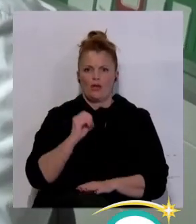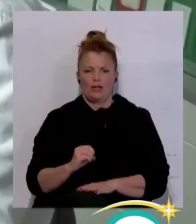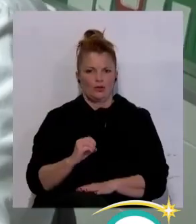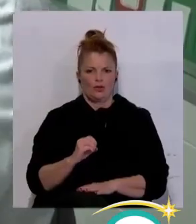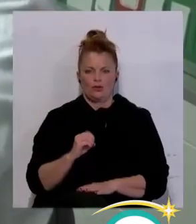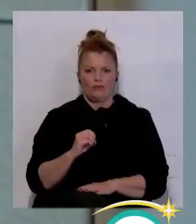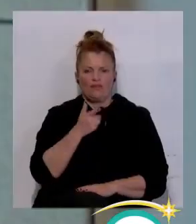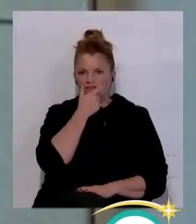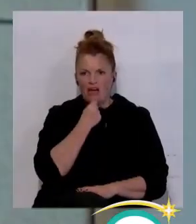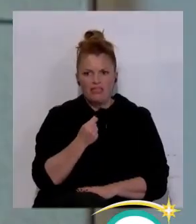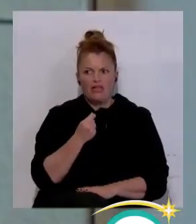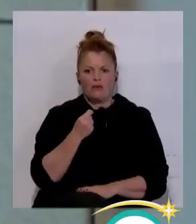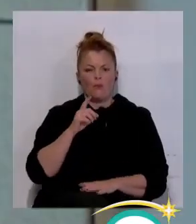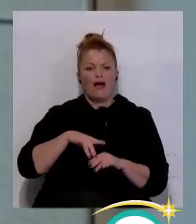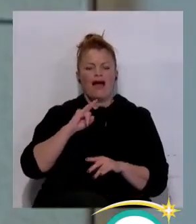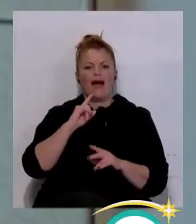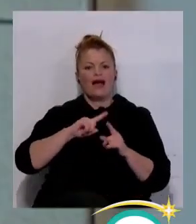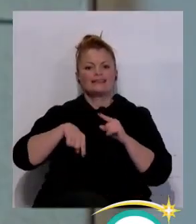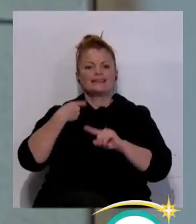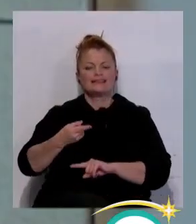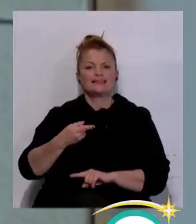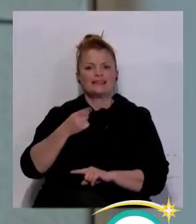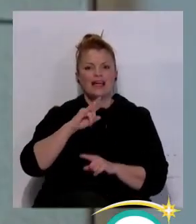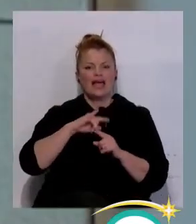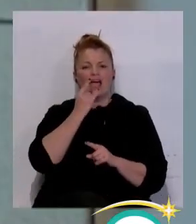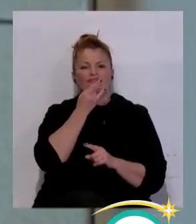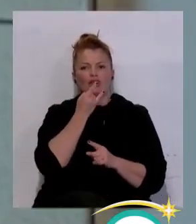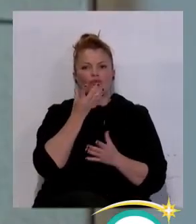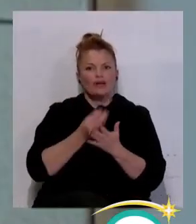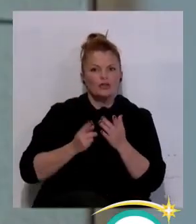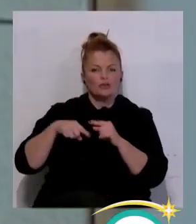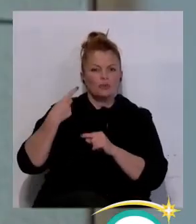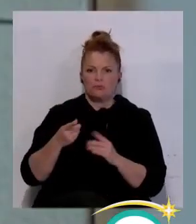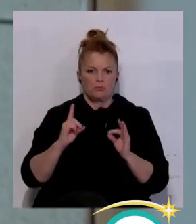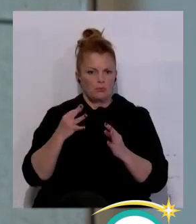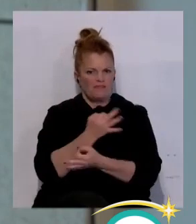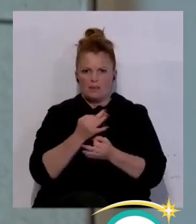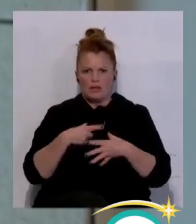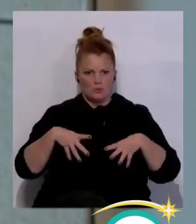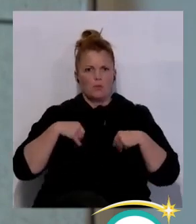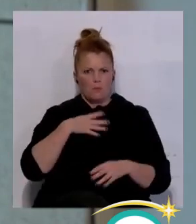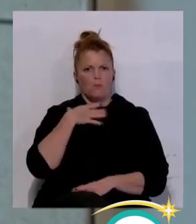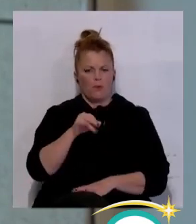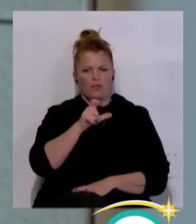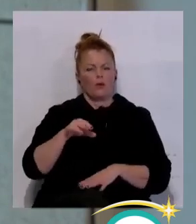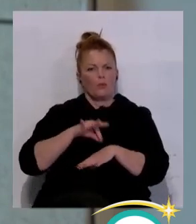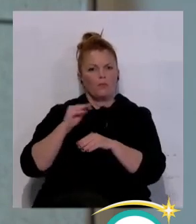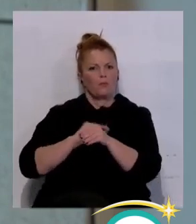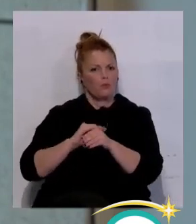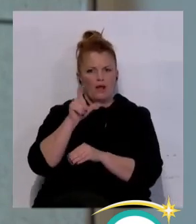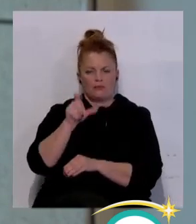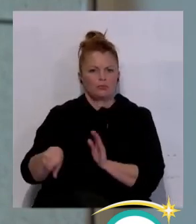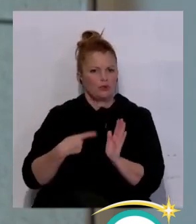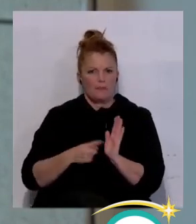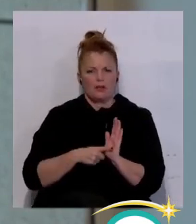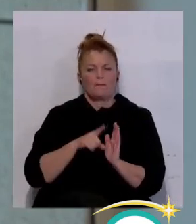casos, fácil, sin efectos secundarios y perfectamente asumibles por el paciente, y curamos al paciente prácticamente en